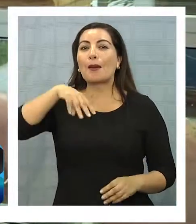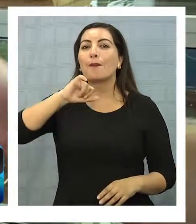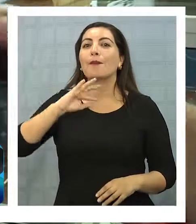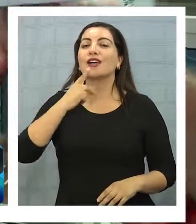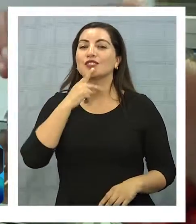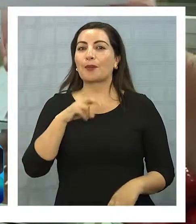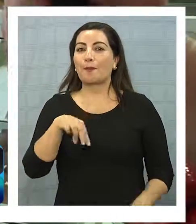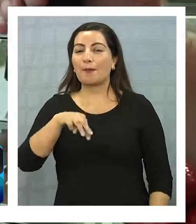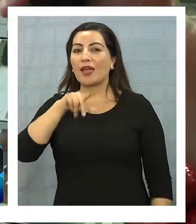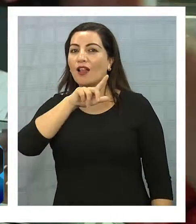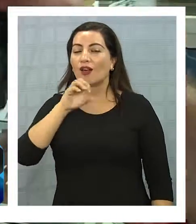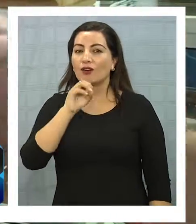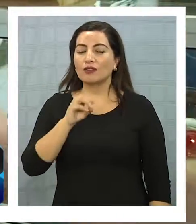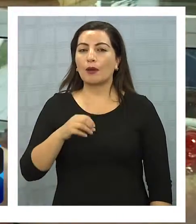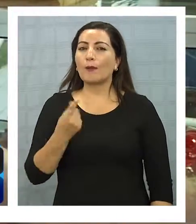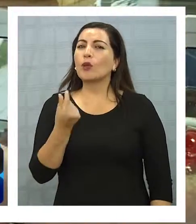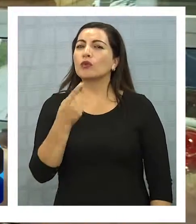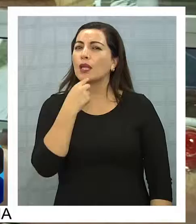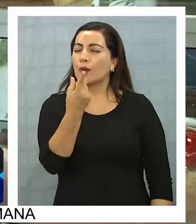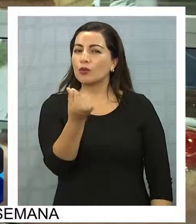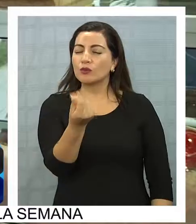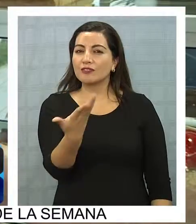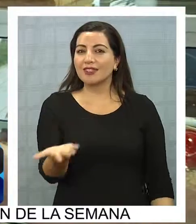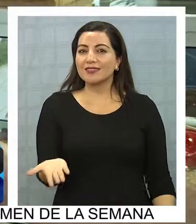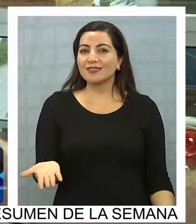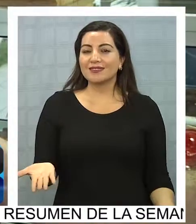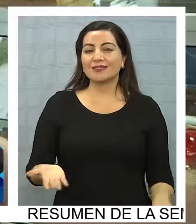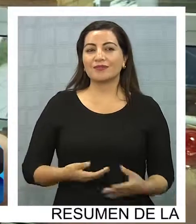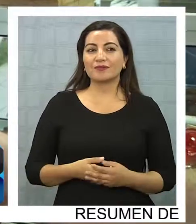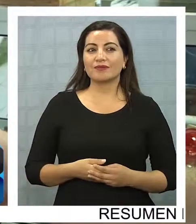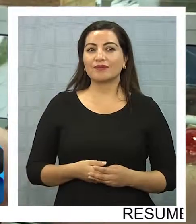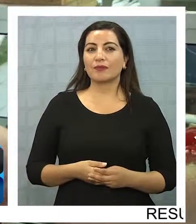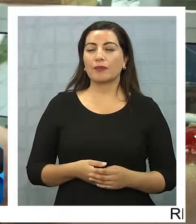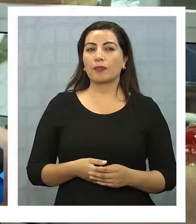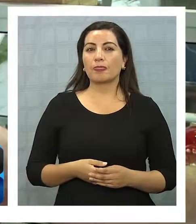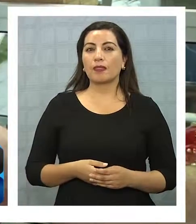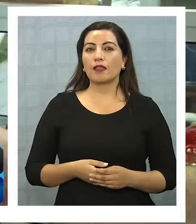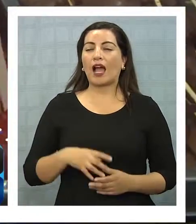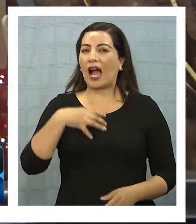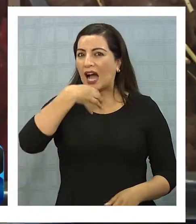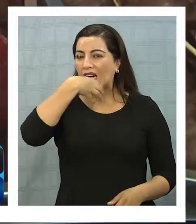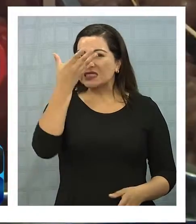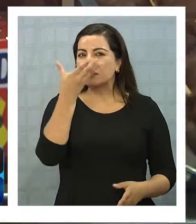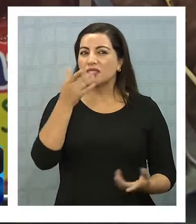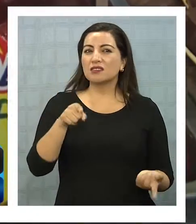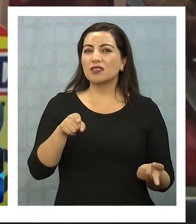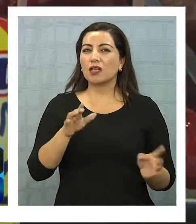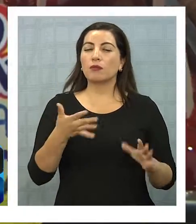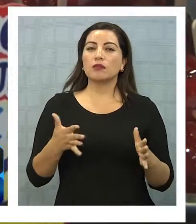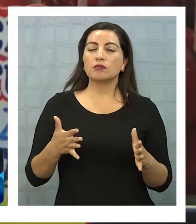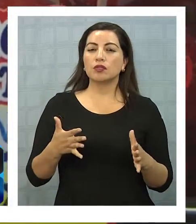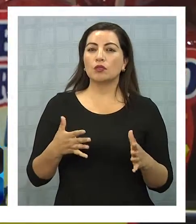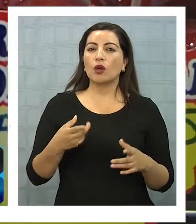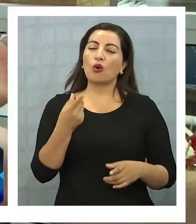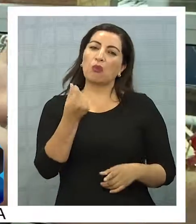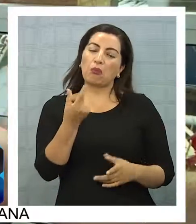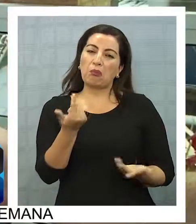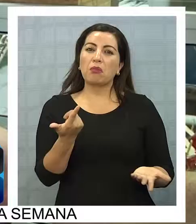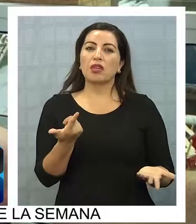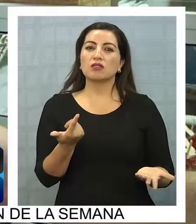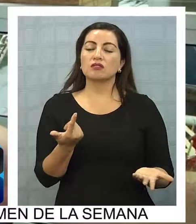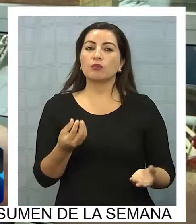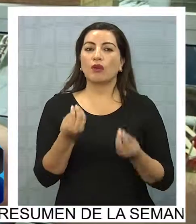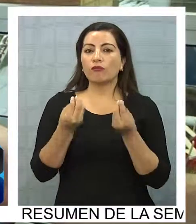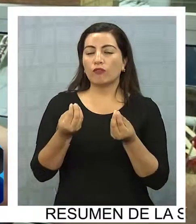chocolate ¿Cuánto vale cada uno de estos productos aproximadamente? Bueno, lo que es la manzana, todo, tratamos de que sea un precio que sea